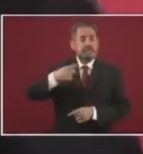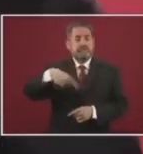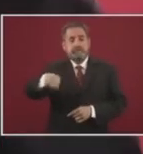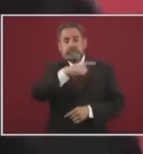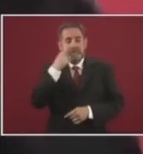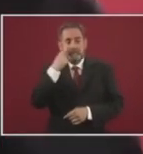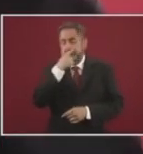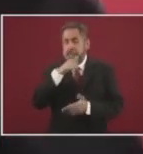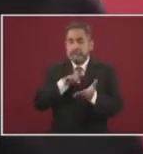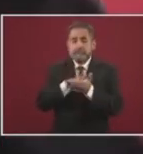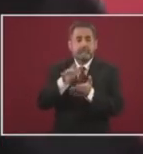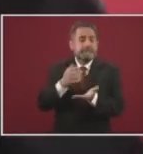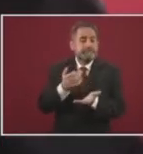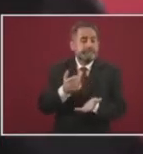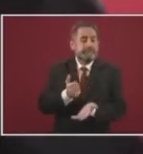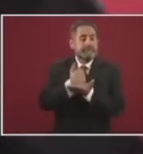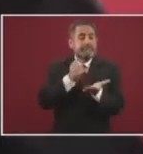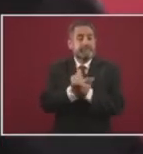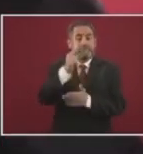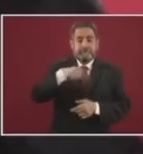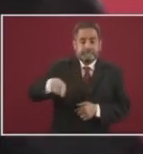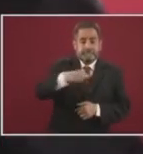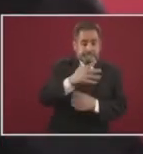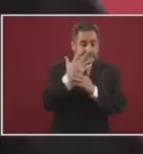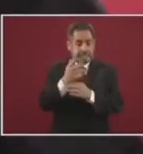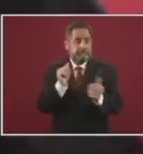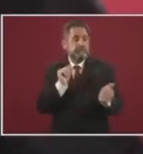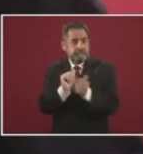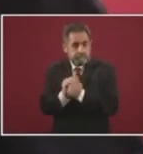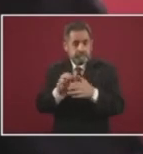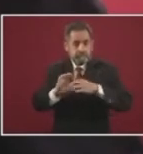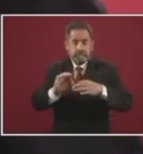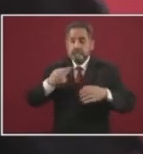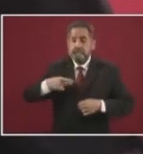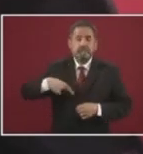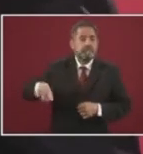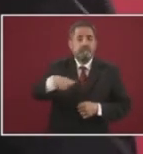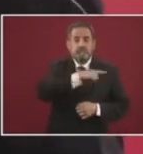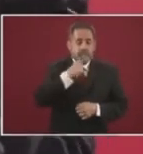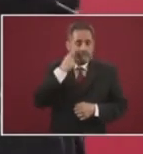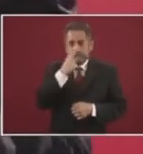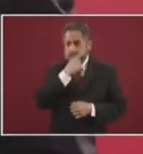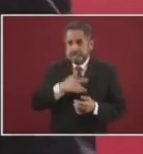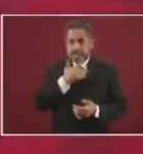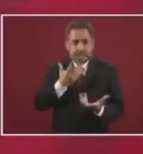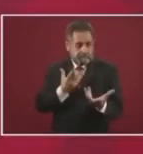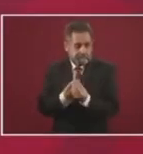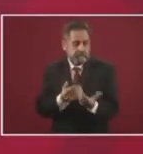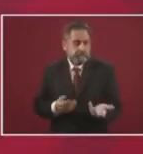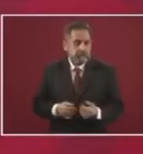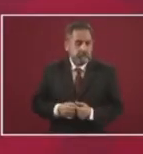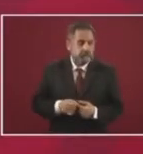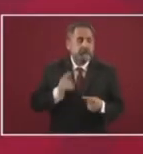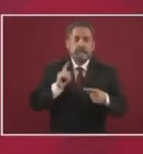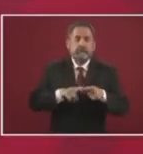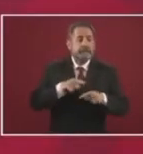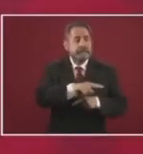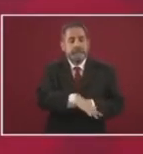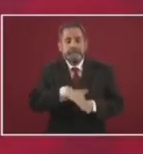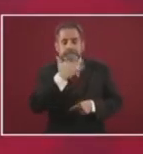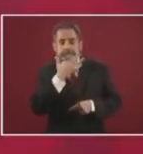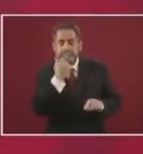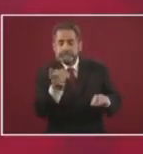cambiar las fechas de los feriados al día en que se conmemoran las datas históricas además negó que esta modificación afecte el turismo